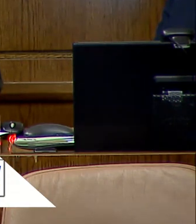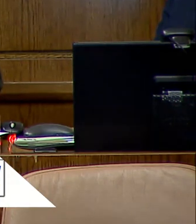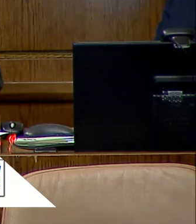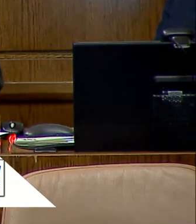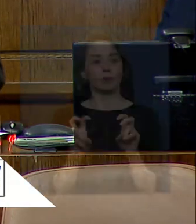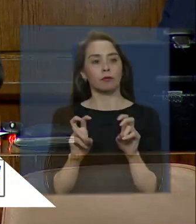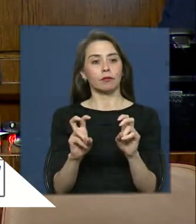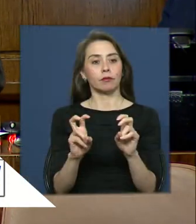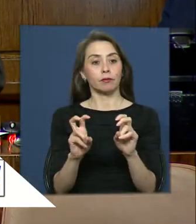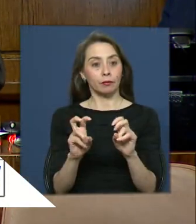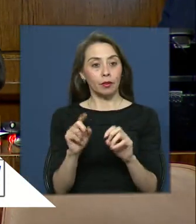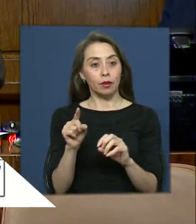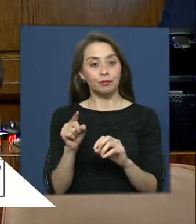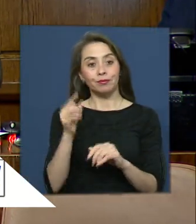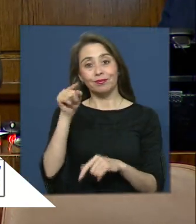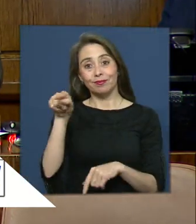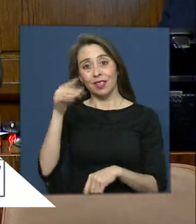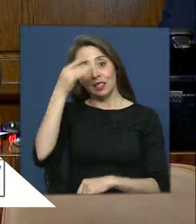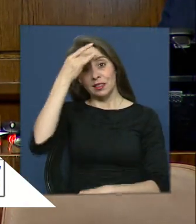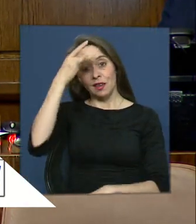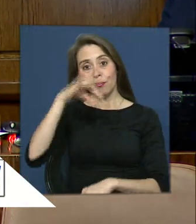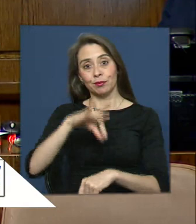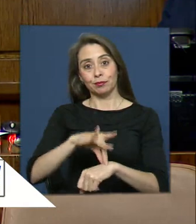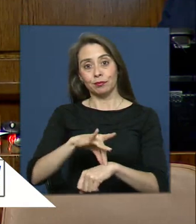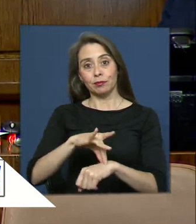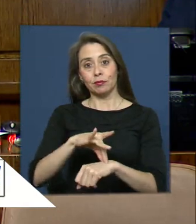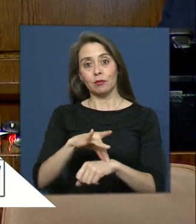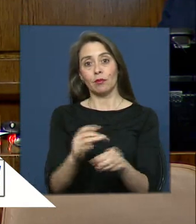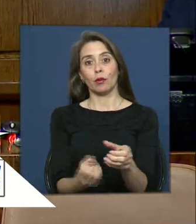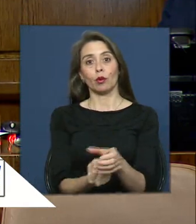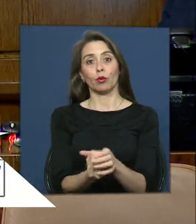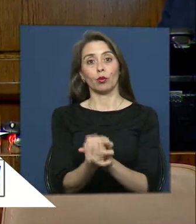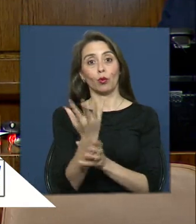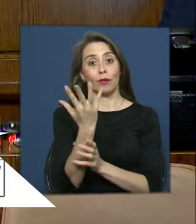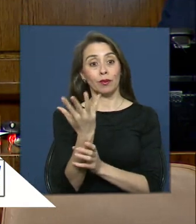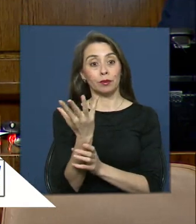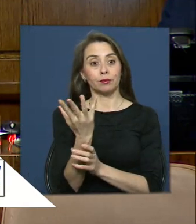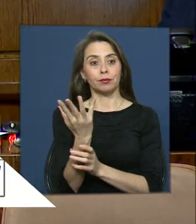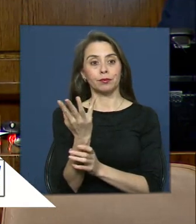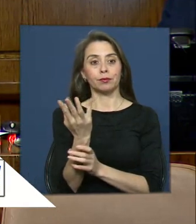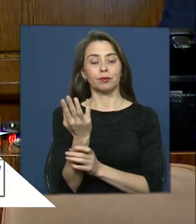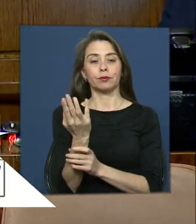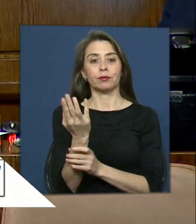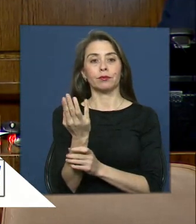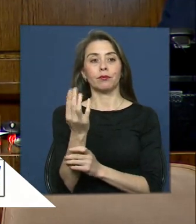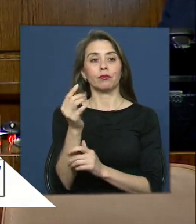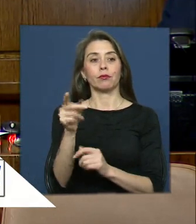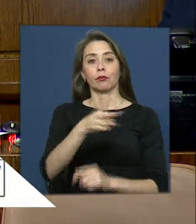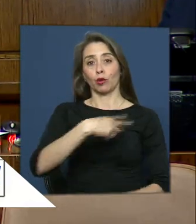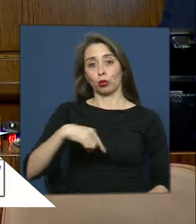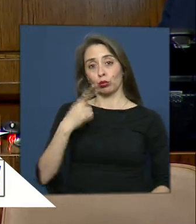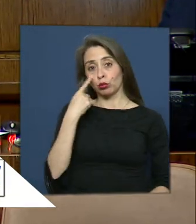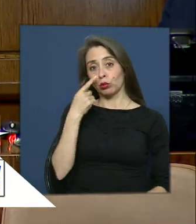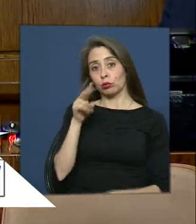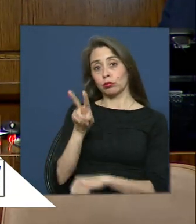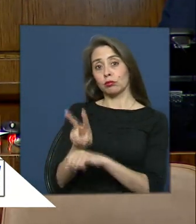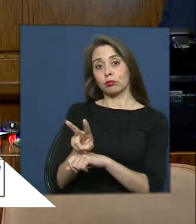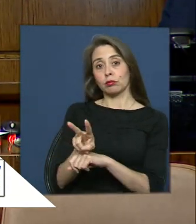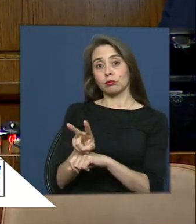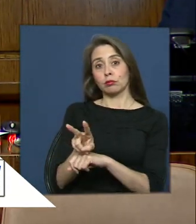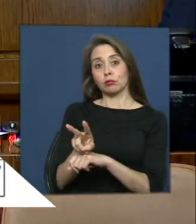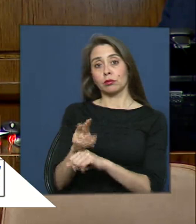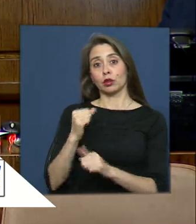una enfermedad que es nueva, y que, sin embargo, para quienes hemos sido testigos